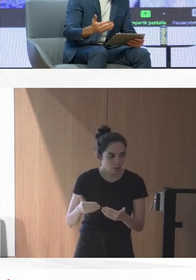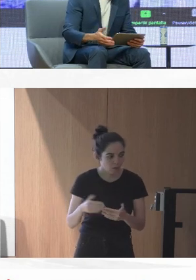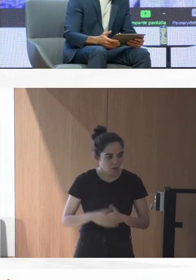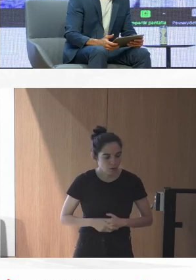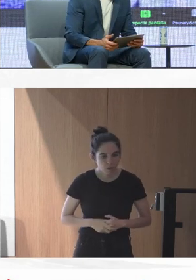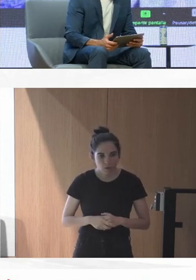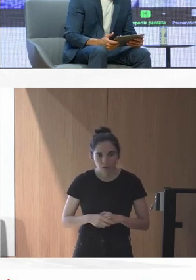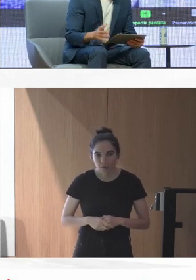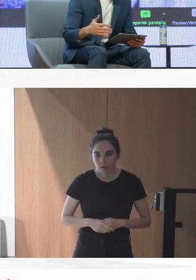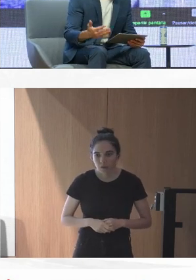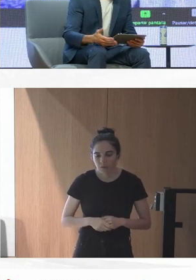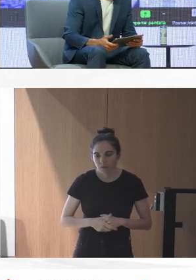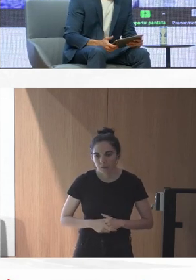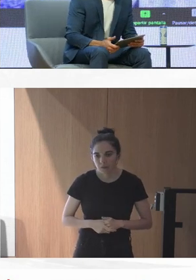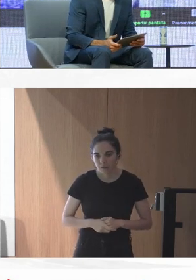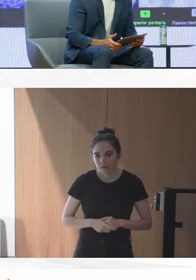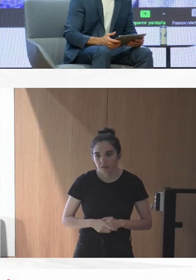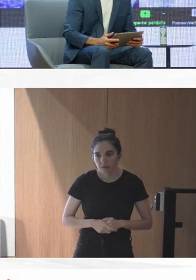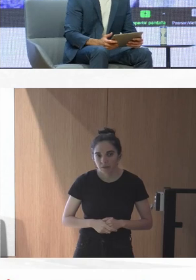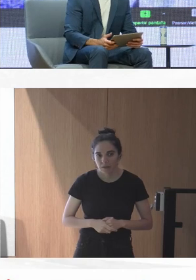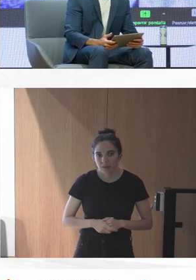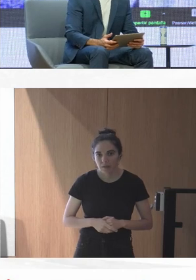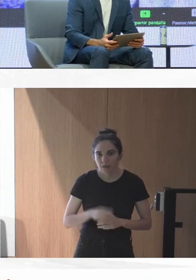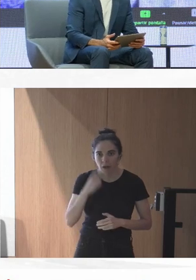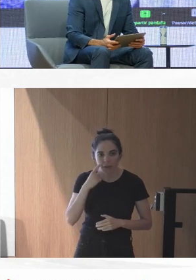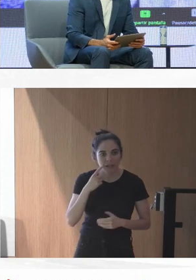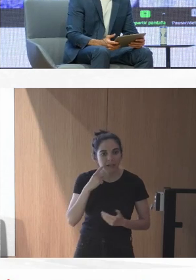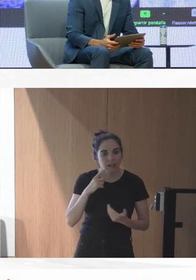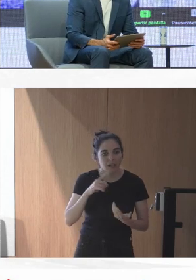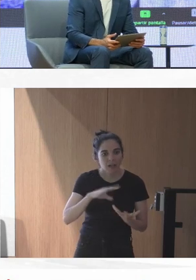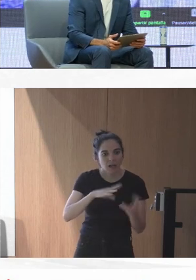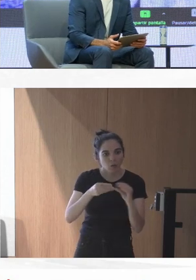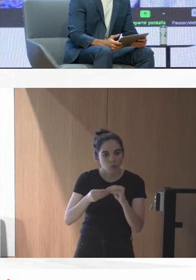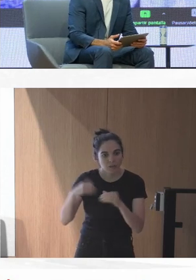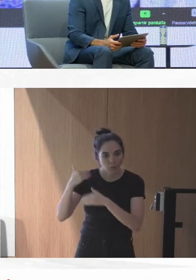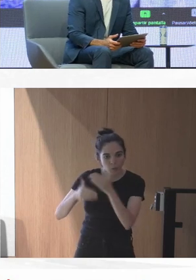la experiencia práctica, los ajustes de procedimiento importan y por qué.